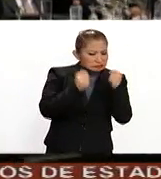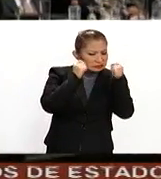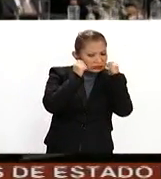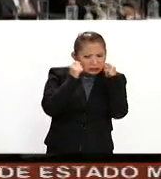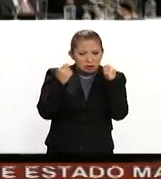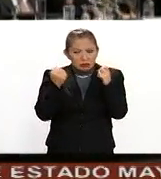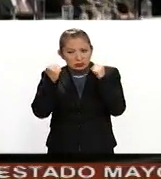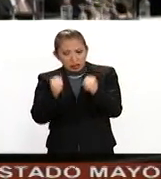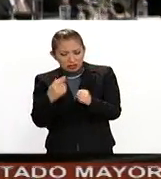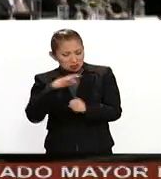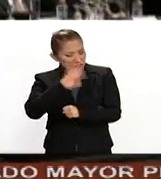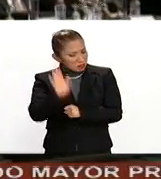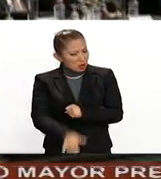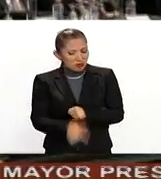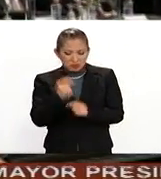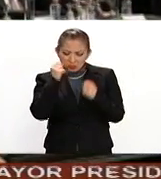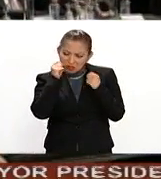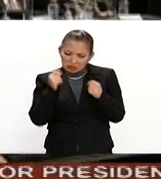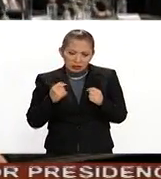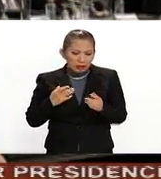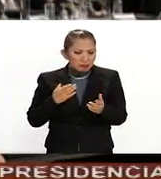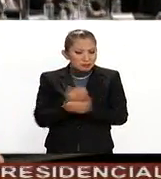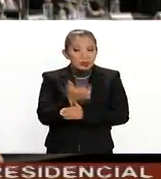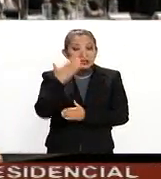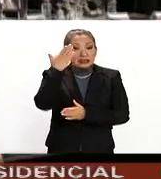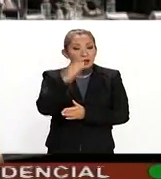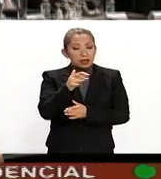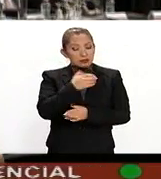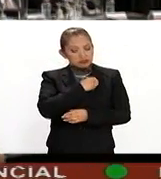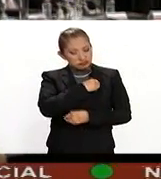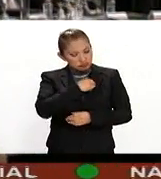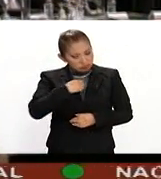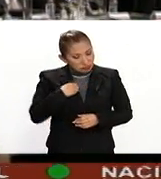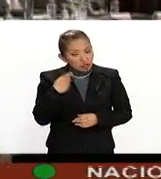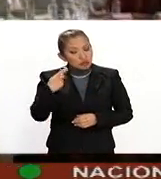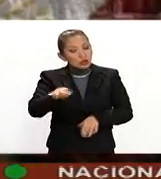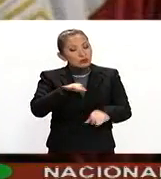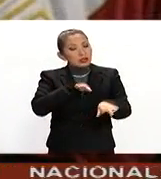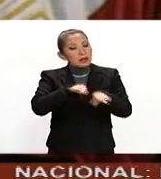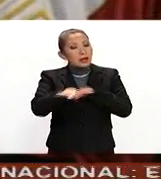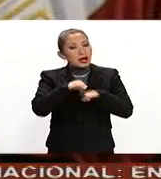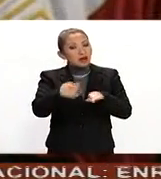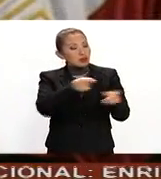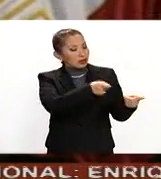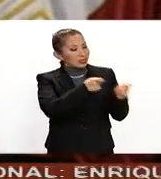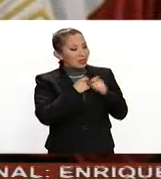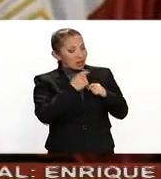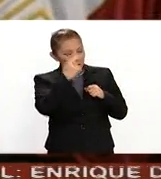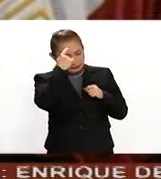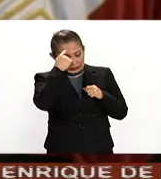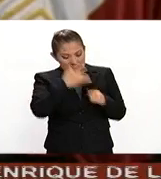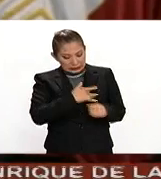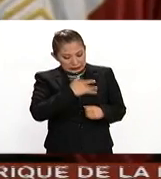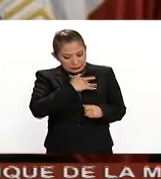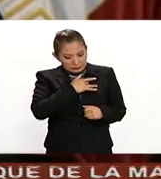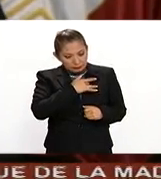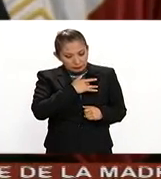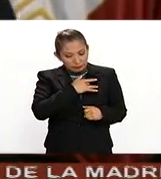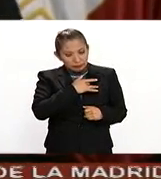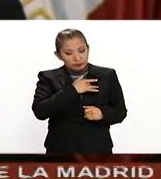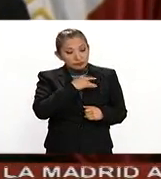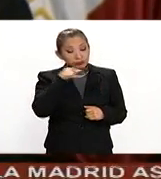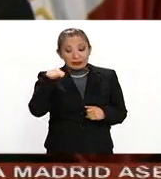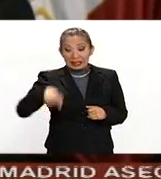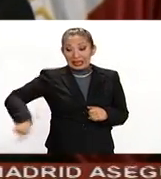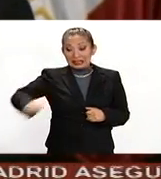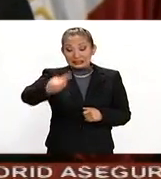la seguridad de perder la existencia, supo cumplir con el deber imprescindible que le dictó su conciencia. Le corresponde